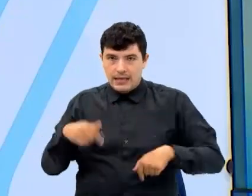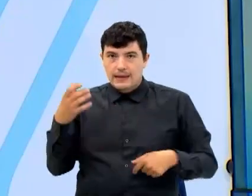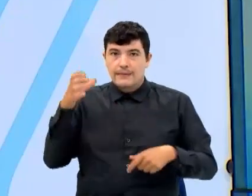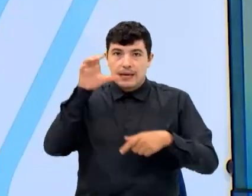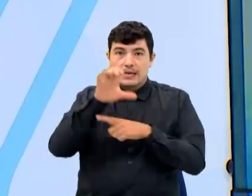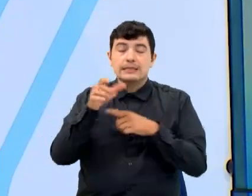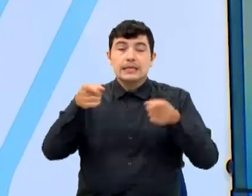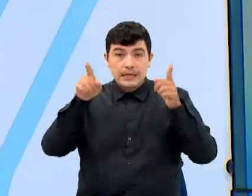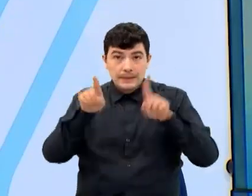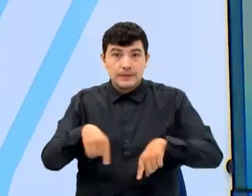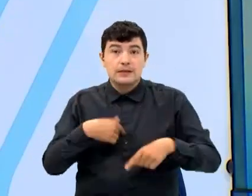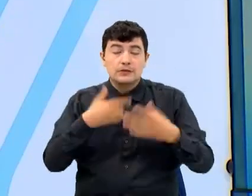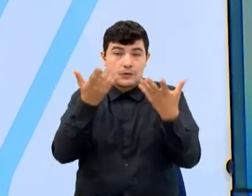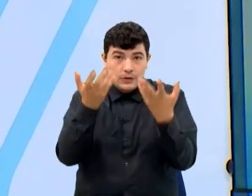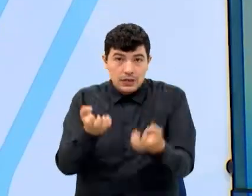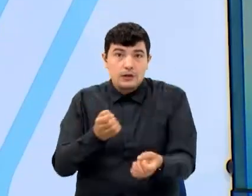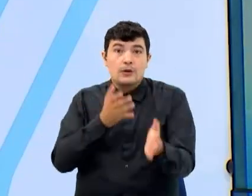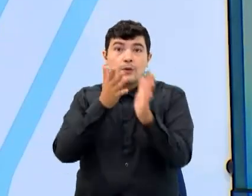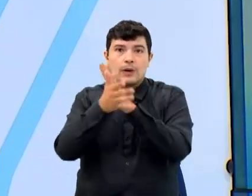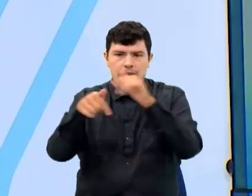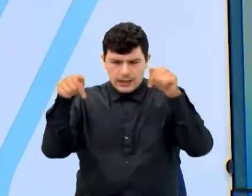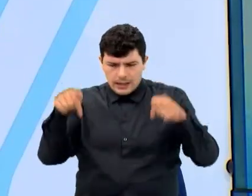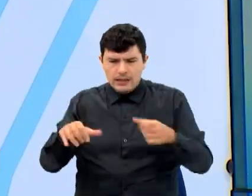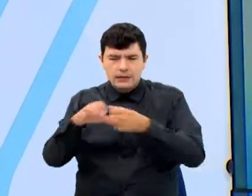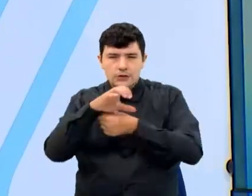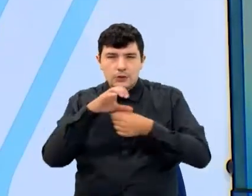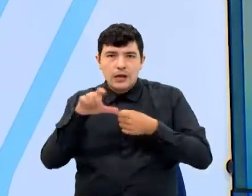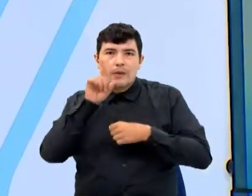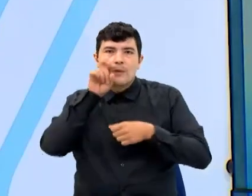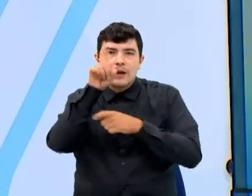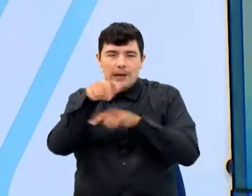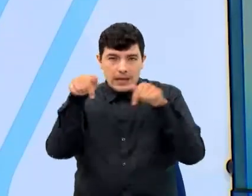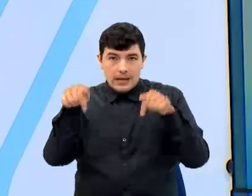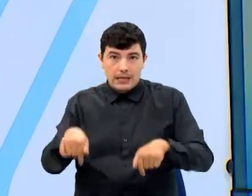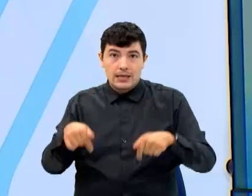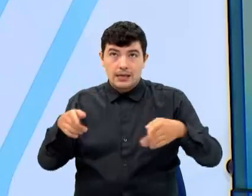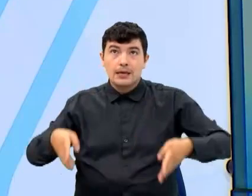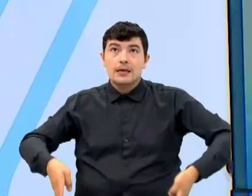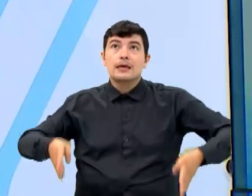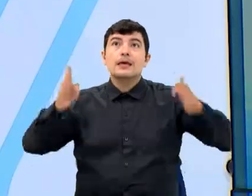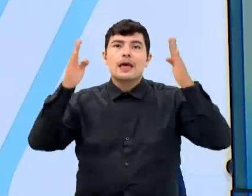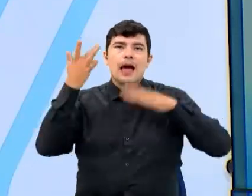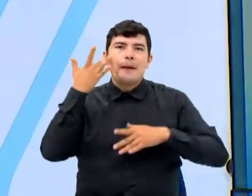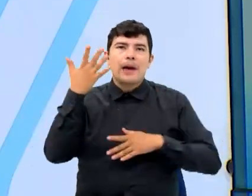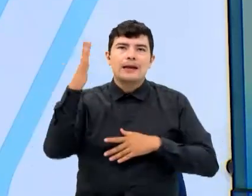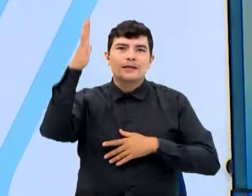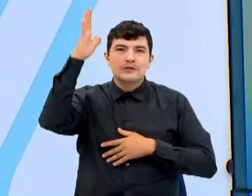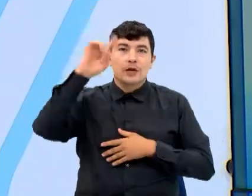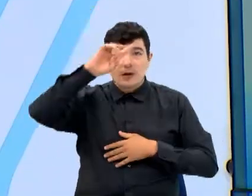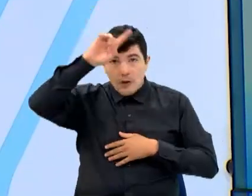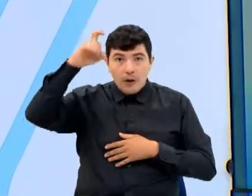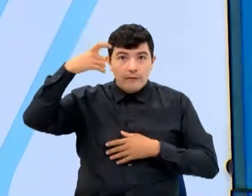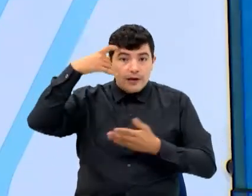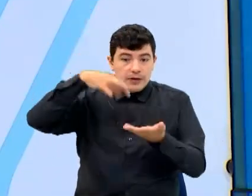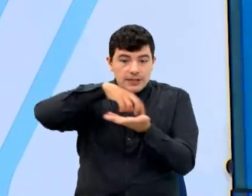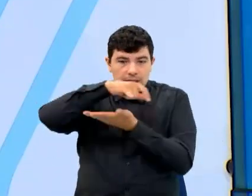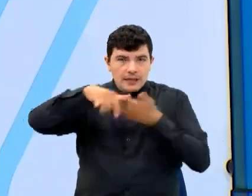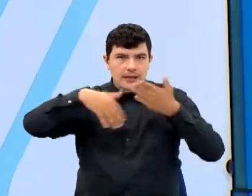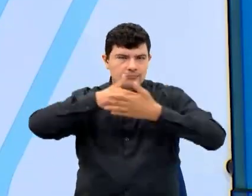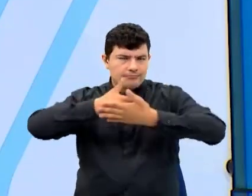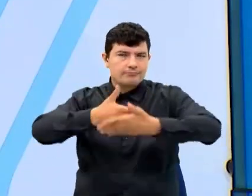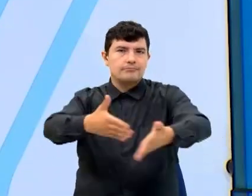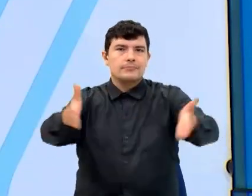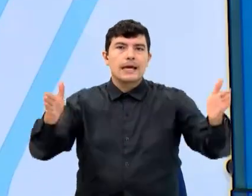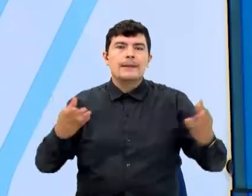también quiero contarles que aquí en la ciudad de Bucaramanga, en el Palacio Amarillo, la Gobernación de Santander abre sus puertas para que